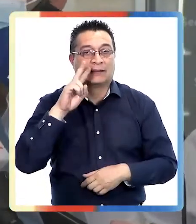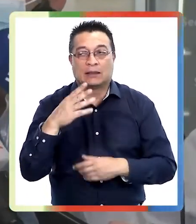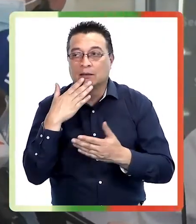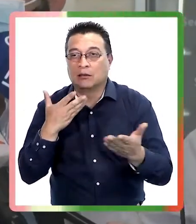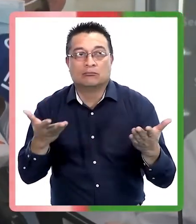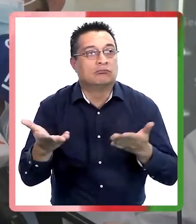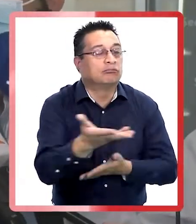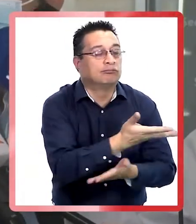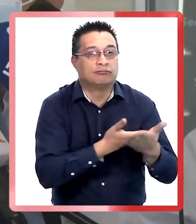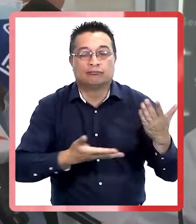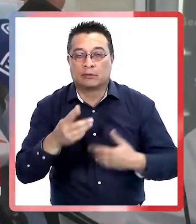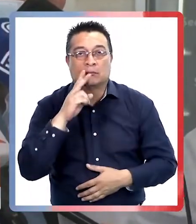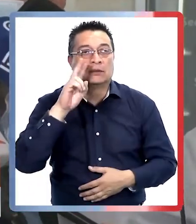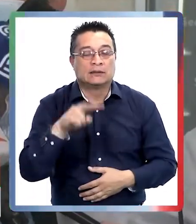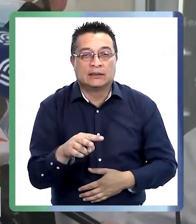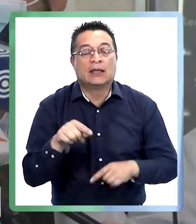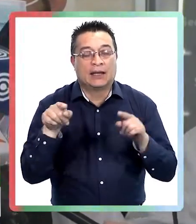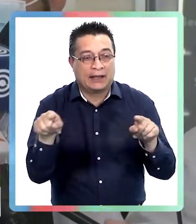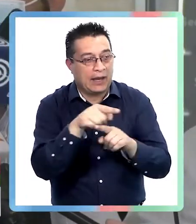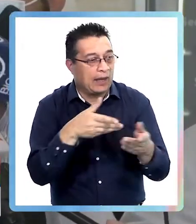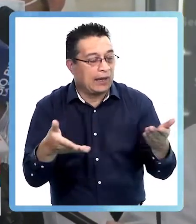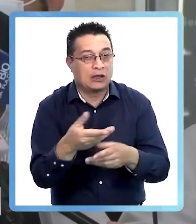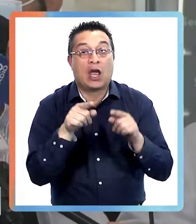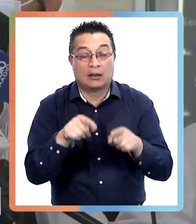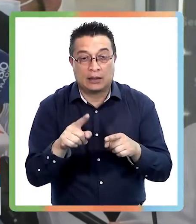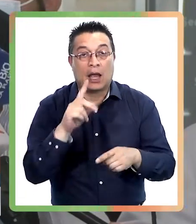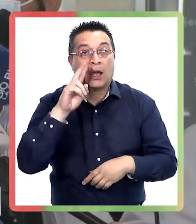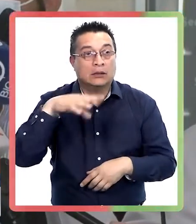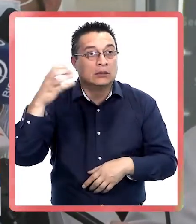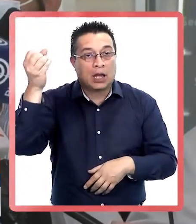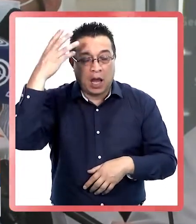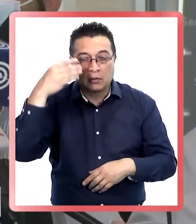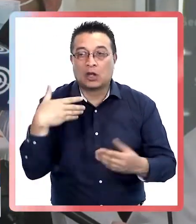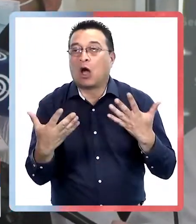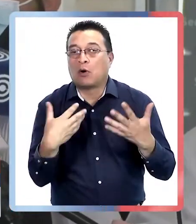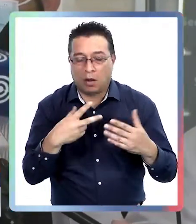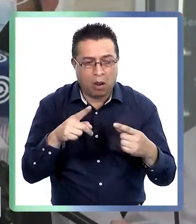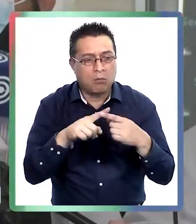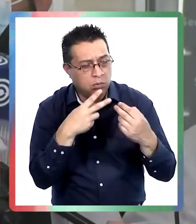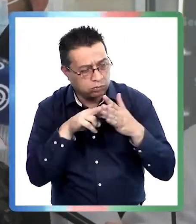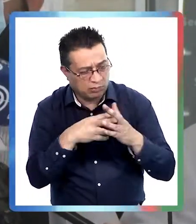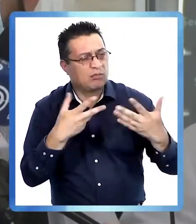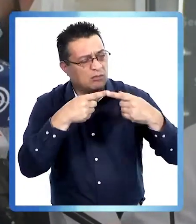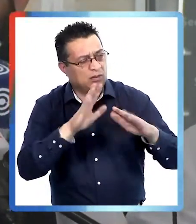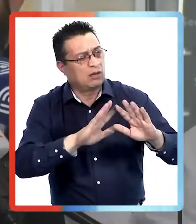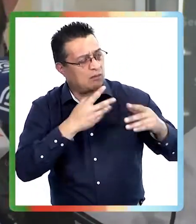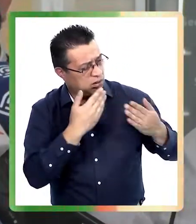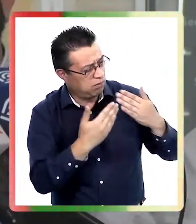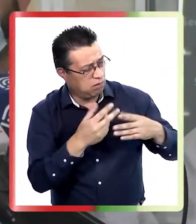la capacidad de socializar entre ellos, por lo tanto sin aprender cómo se resuelven los